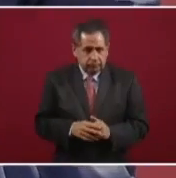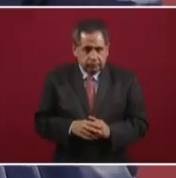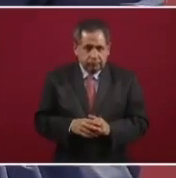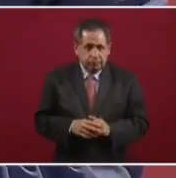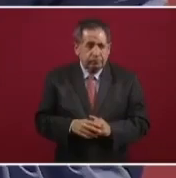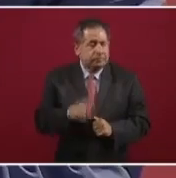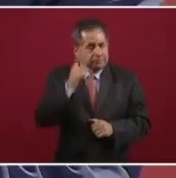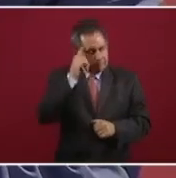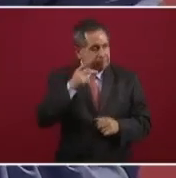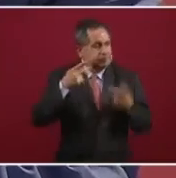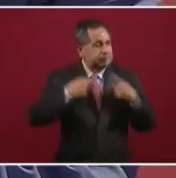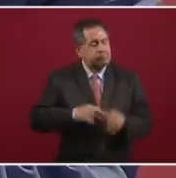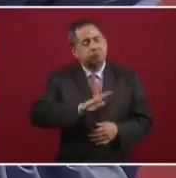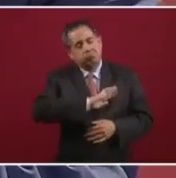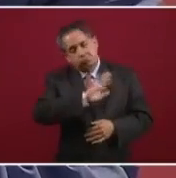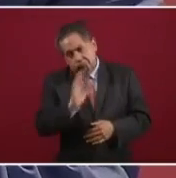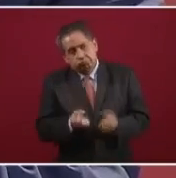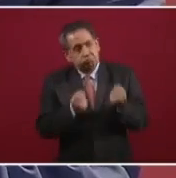derramamiento de sangre,